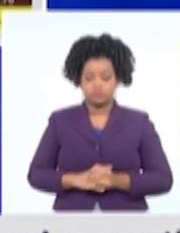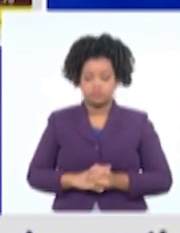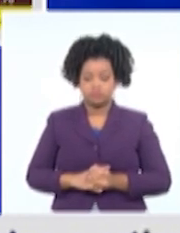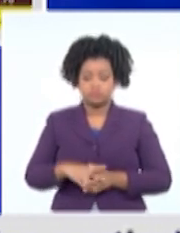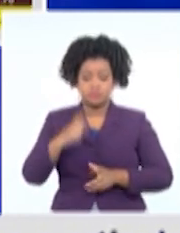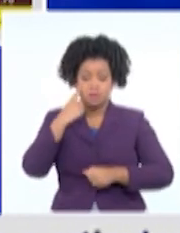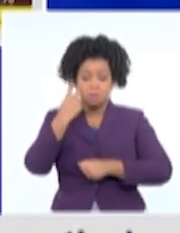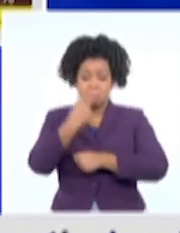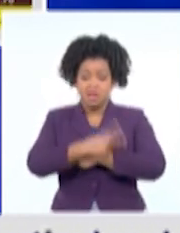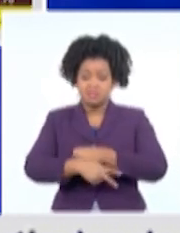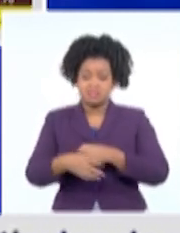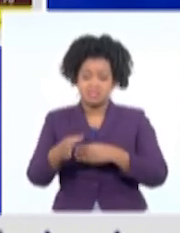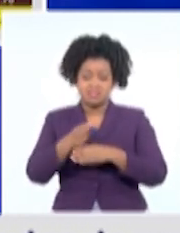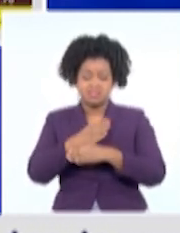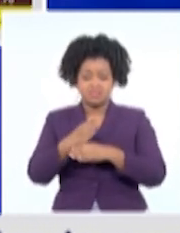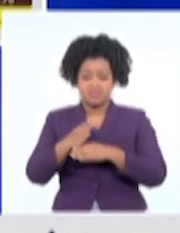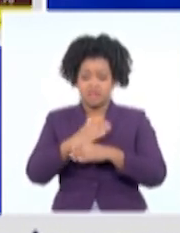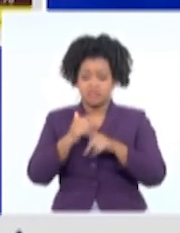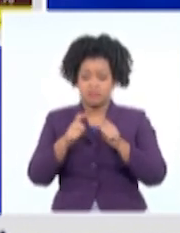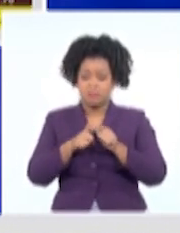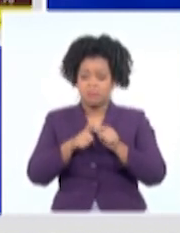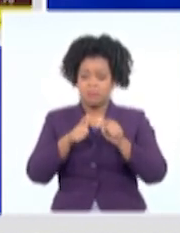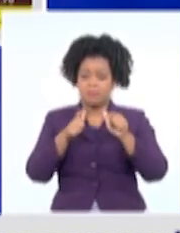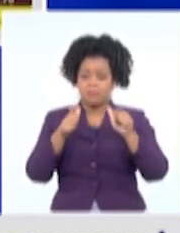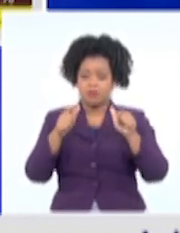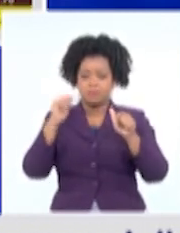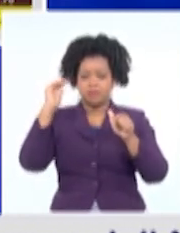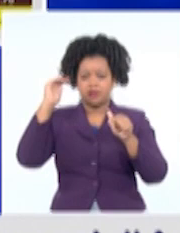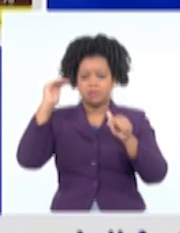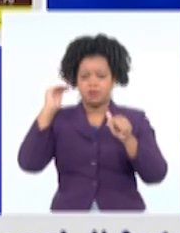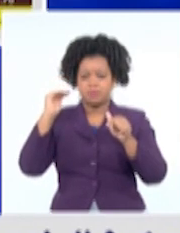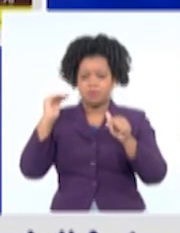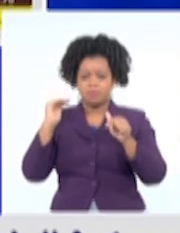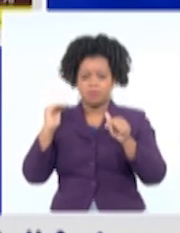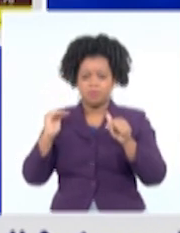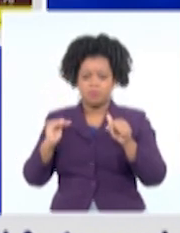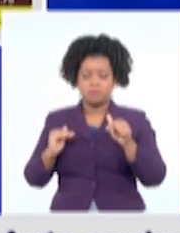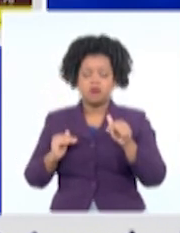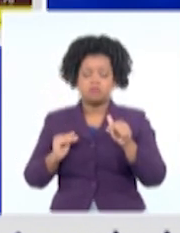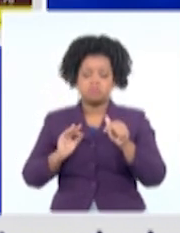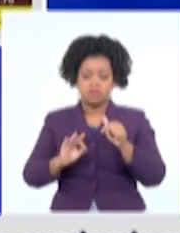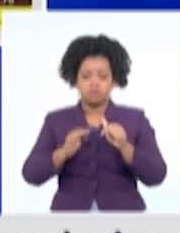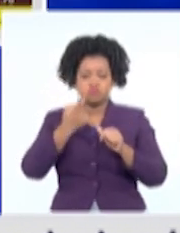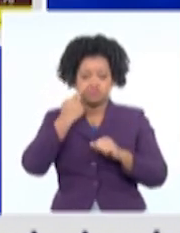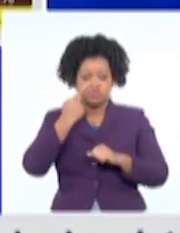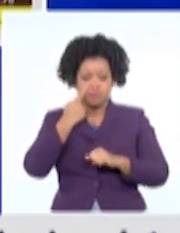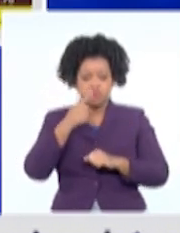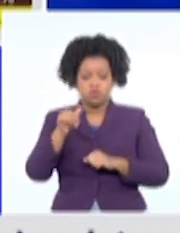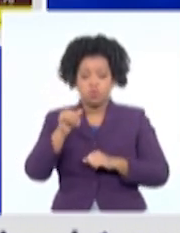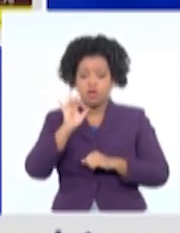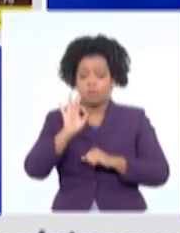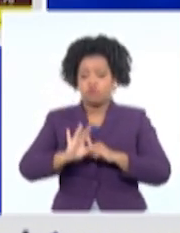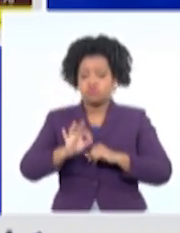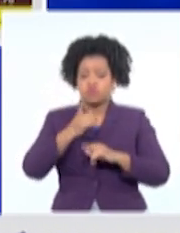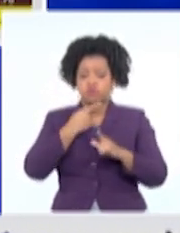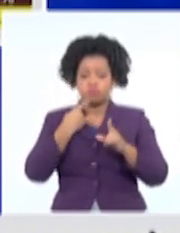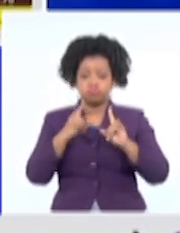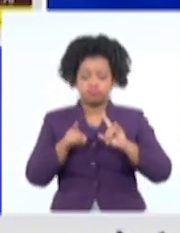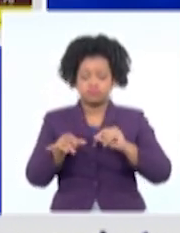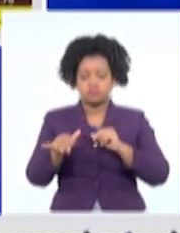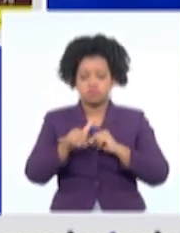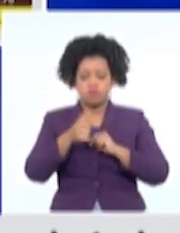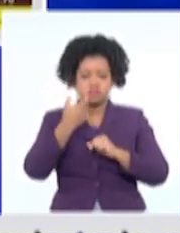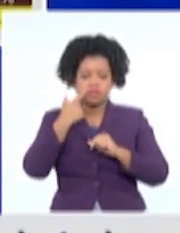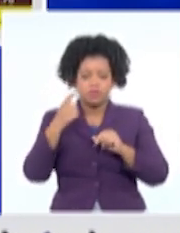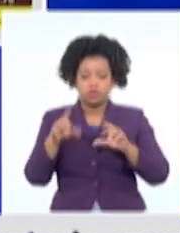de mayor incidencia a menor incidencia. Y a la derecha, pues las letalidades, que también se